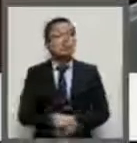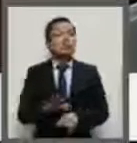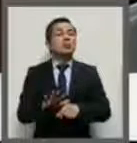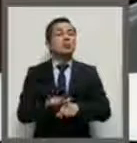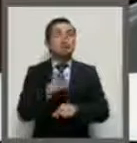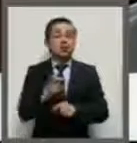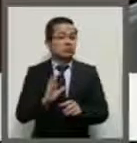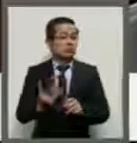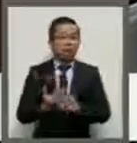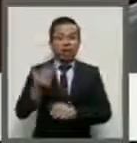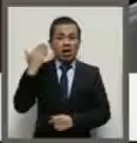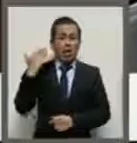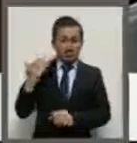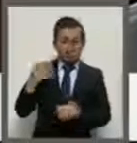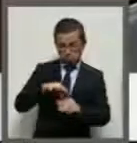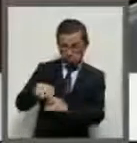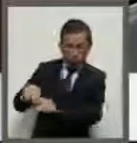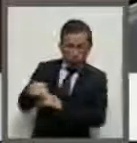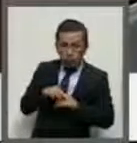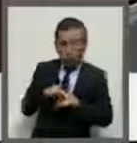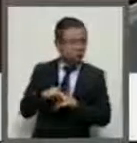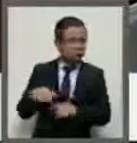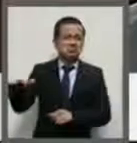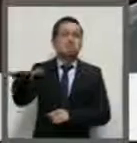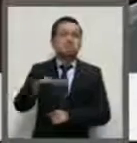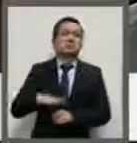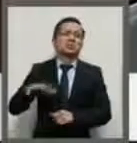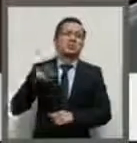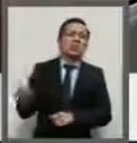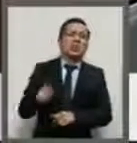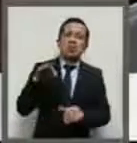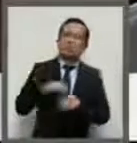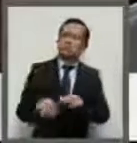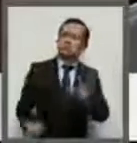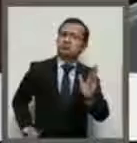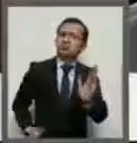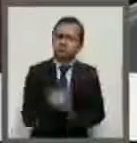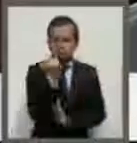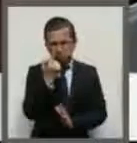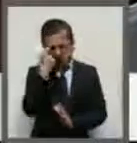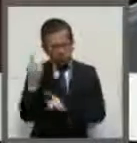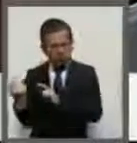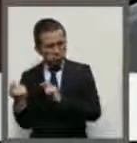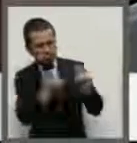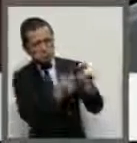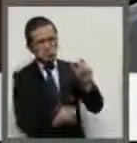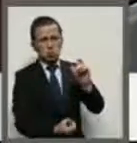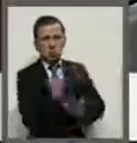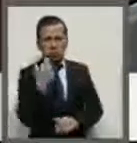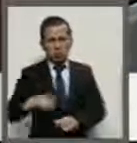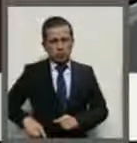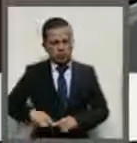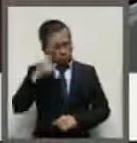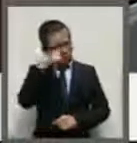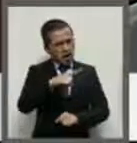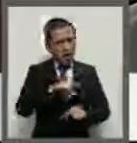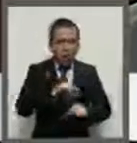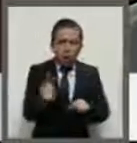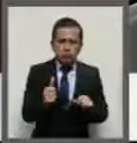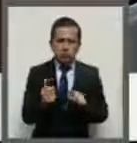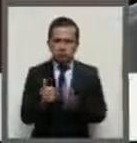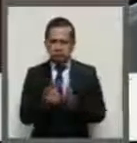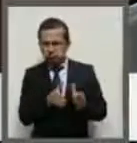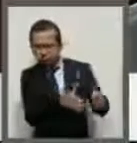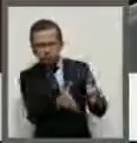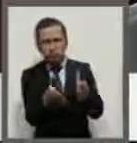pasadas elecciones para autorizar al nuevo gobierno un cambio de rumbo en el destino de nuestra nación, en donde las